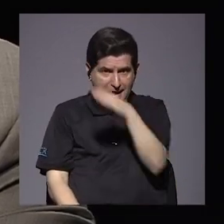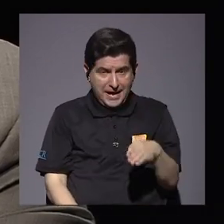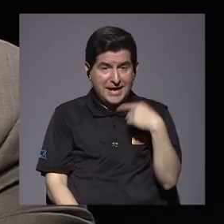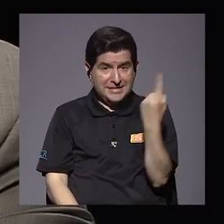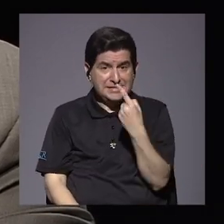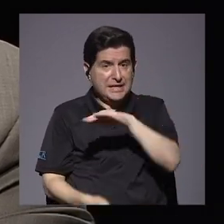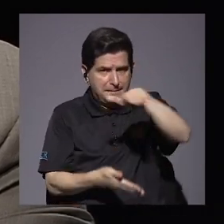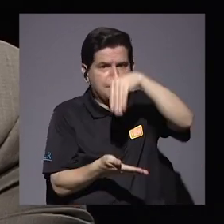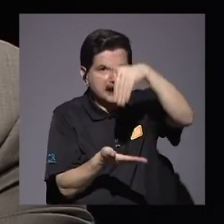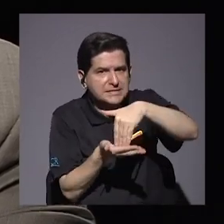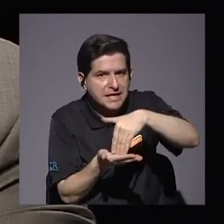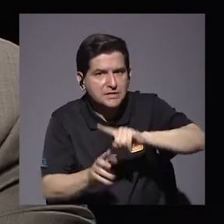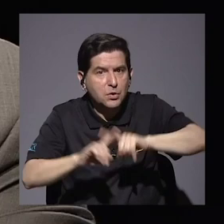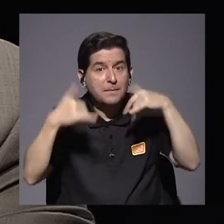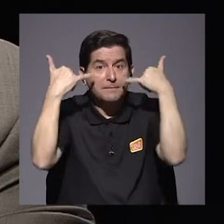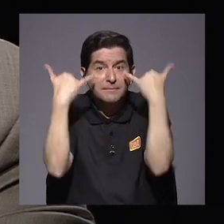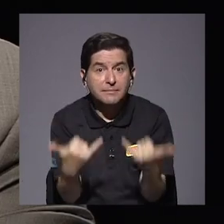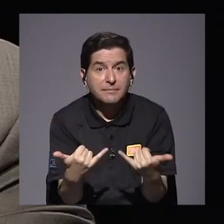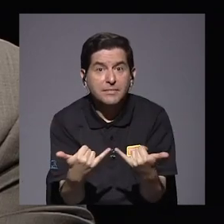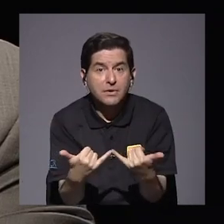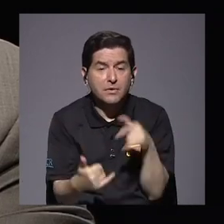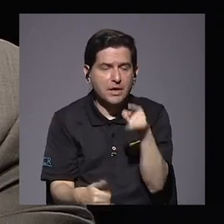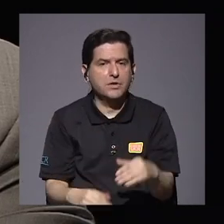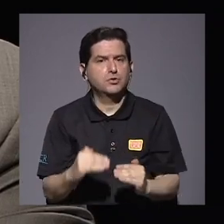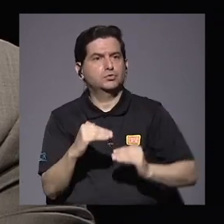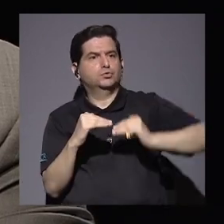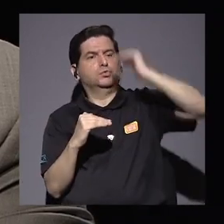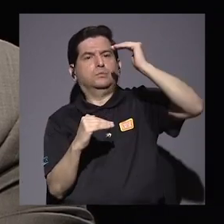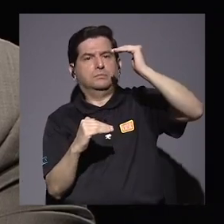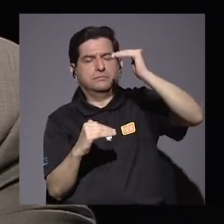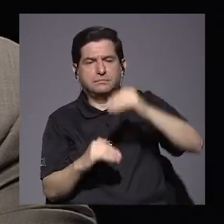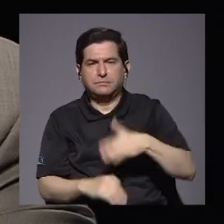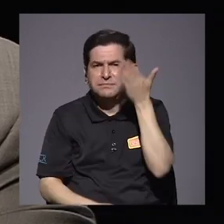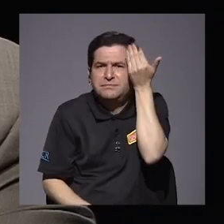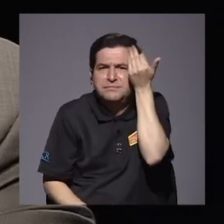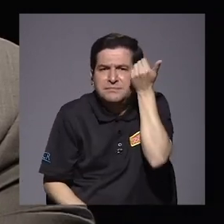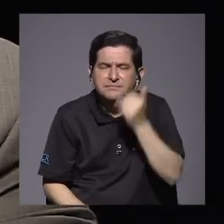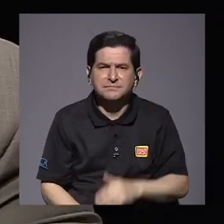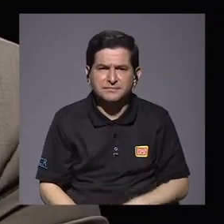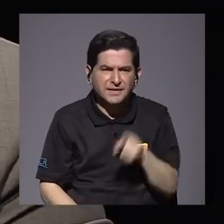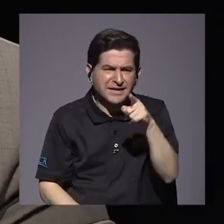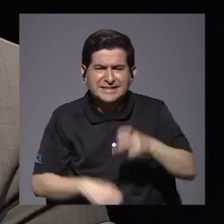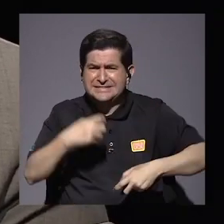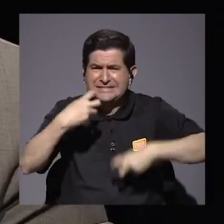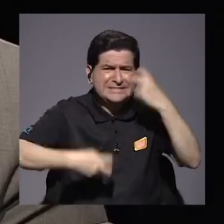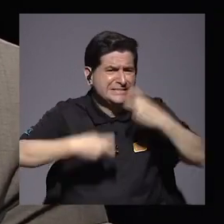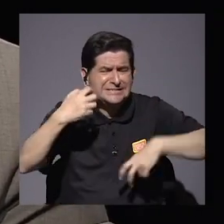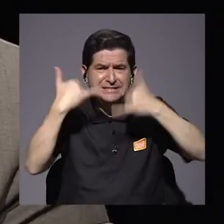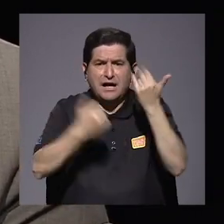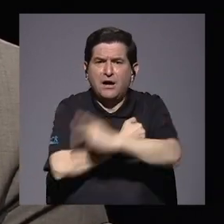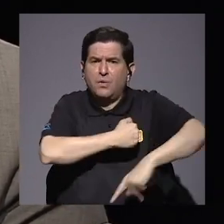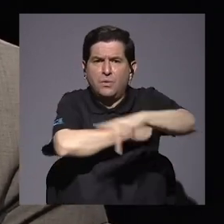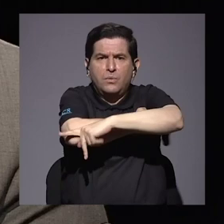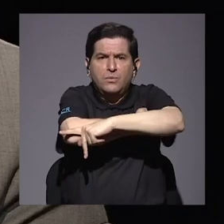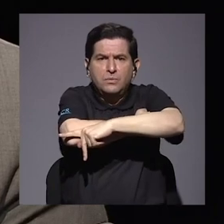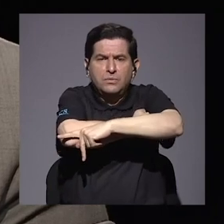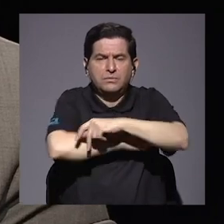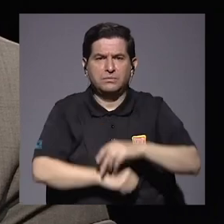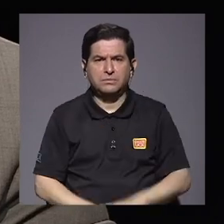siempre han sido el eje central, pero en este momento lo son aún más, porque esta crisis que vive el